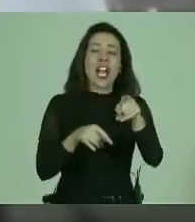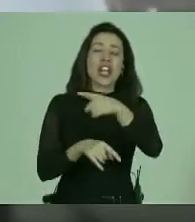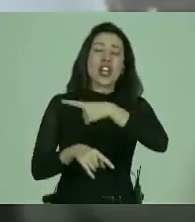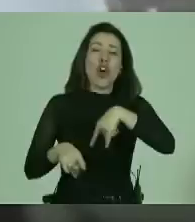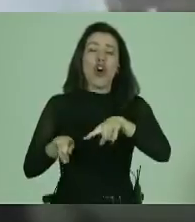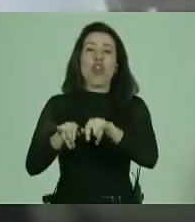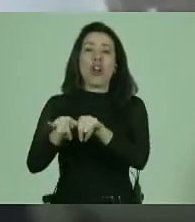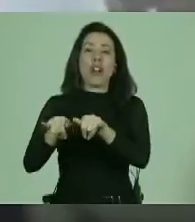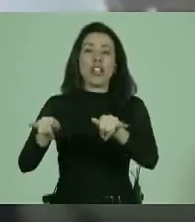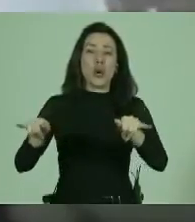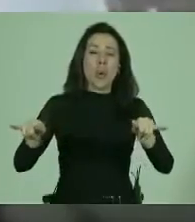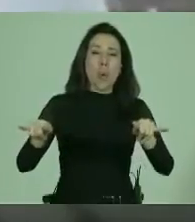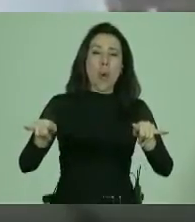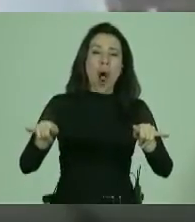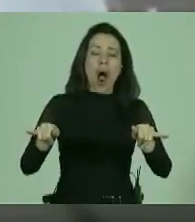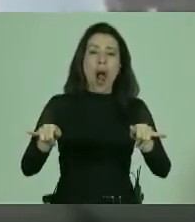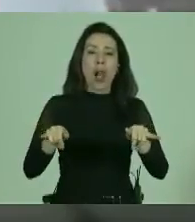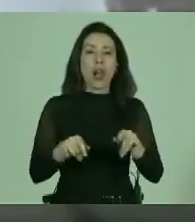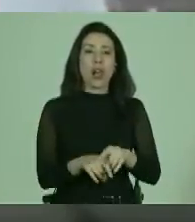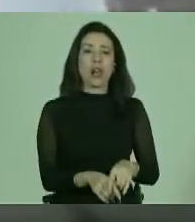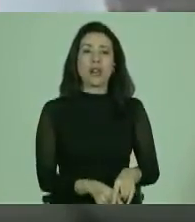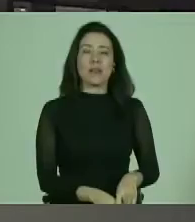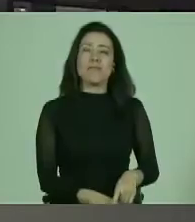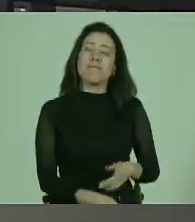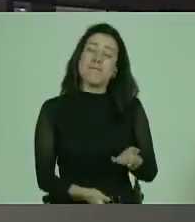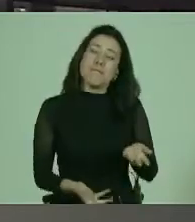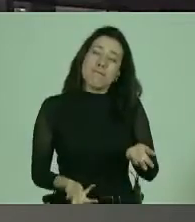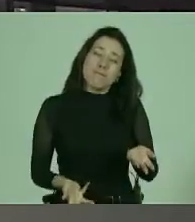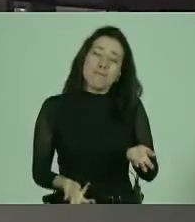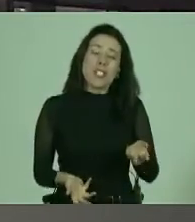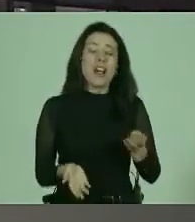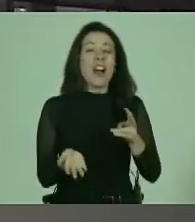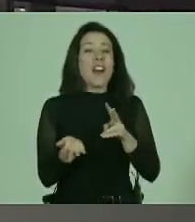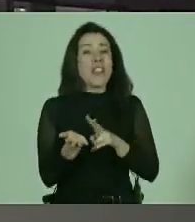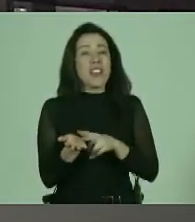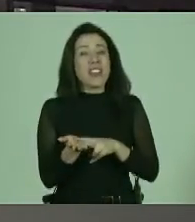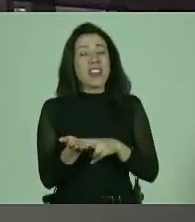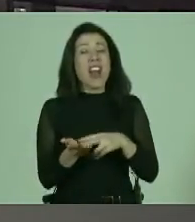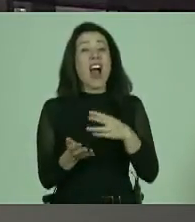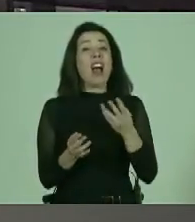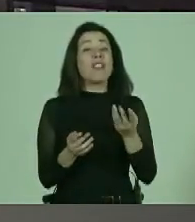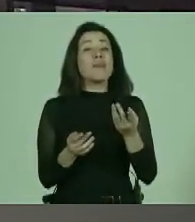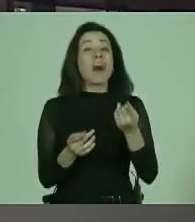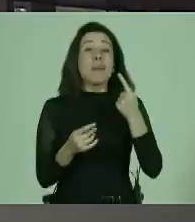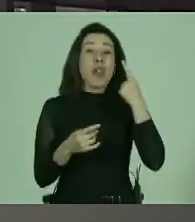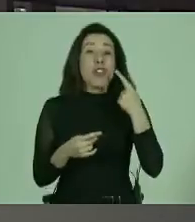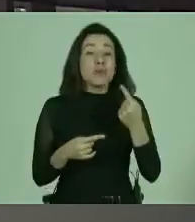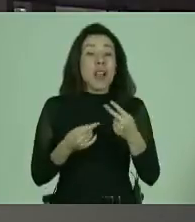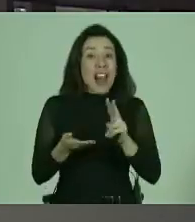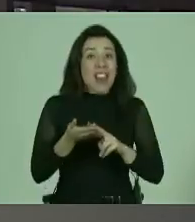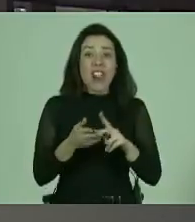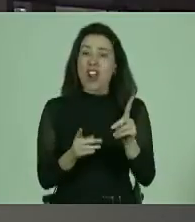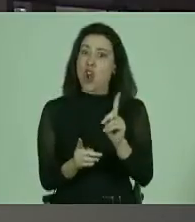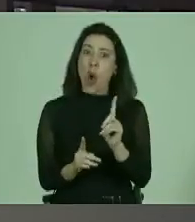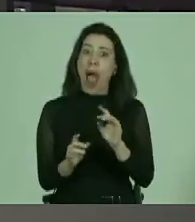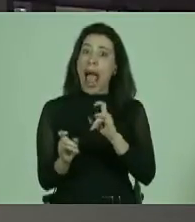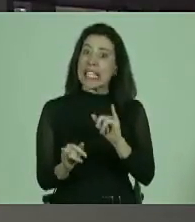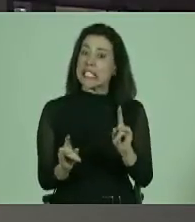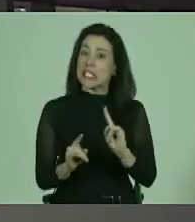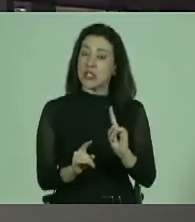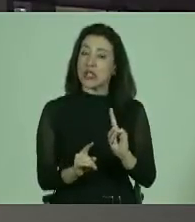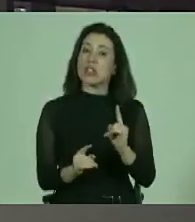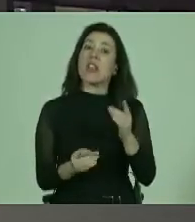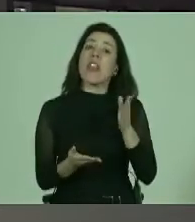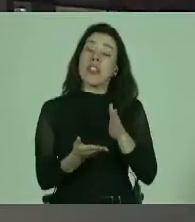iguales que igual condición miren la verdad es que luego las realidades que nos entonces más vale que